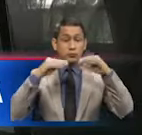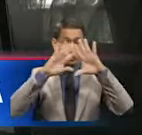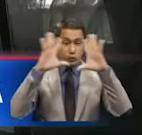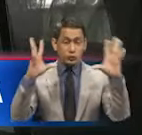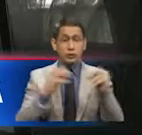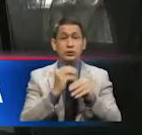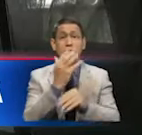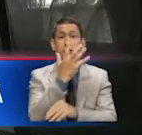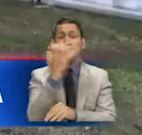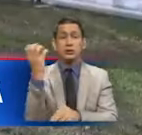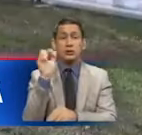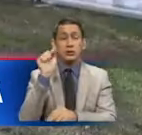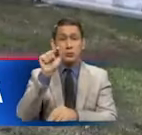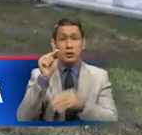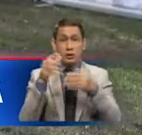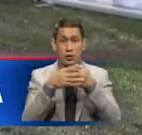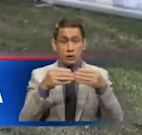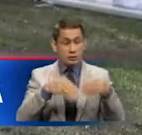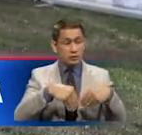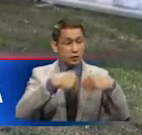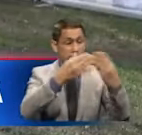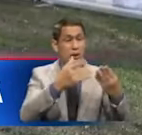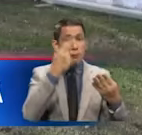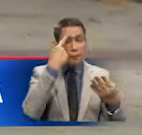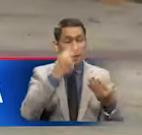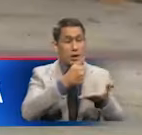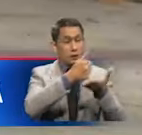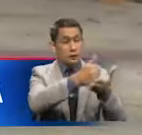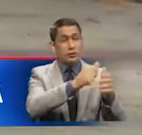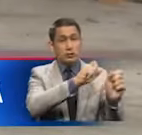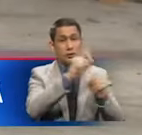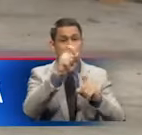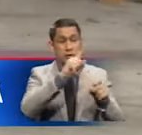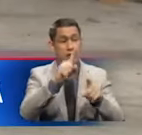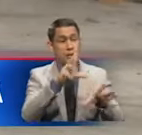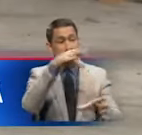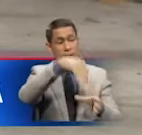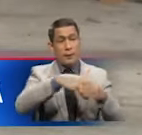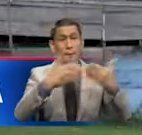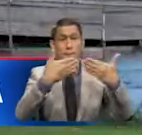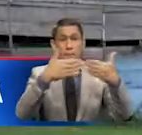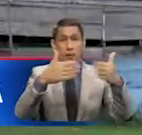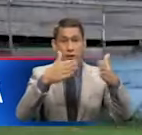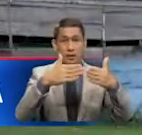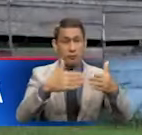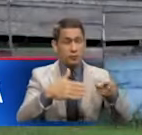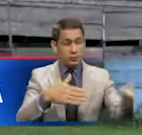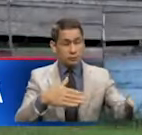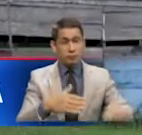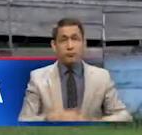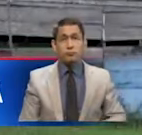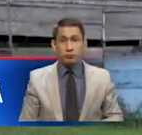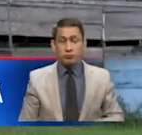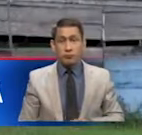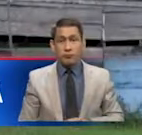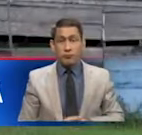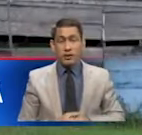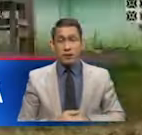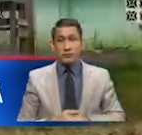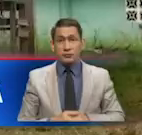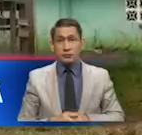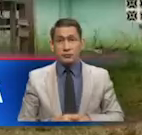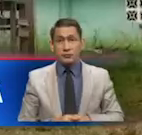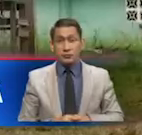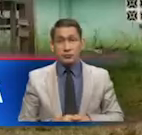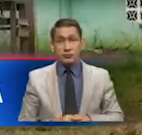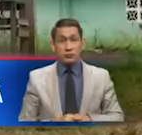de más de $500,000 para asistir a los migrantes que llegan a Panamá tras cruzar la inhóspita selva del Darién, días después de la salida del